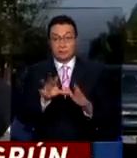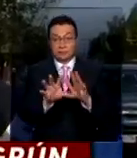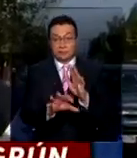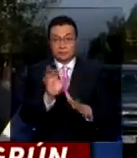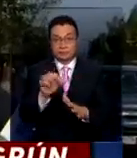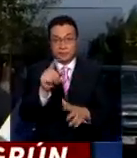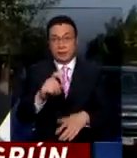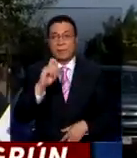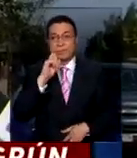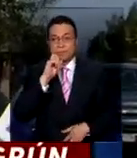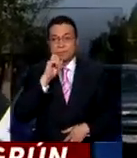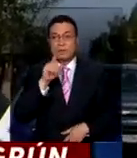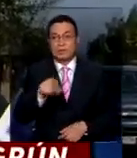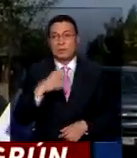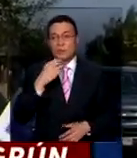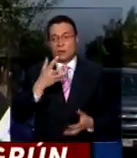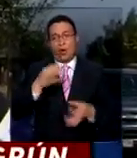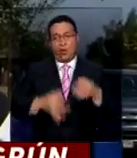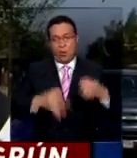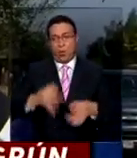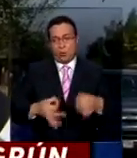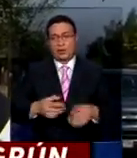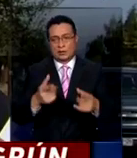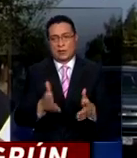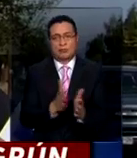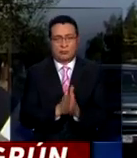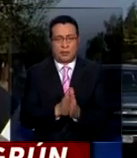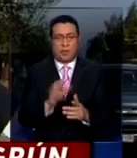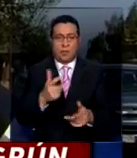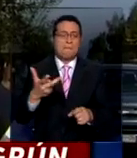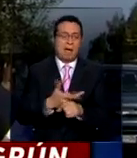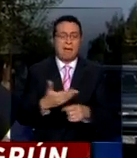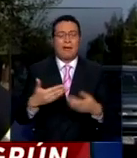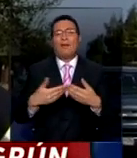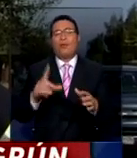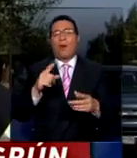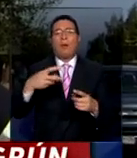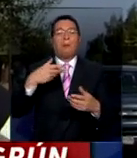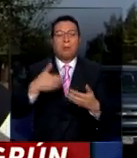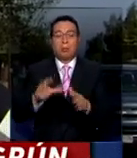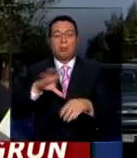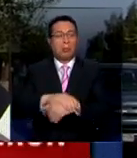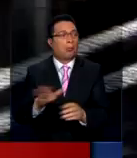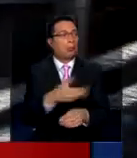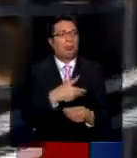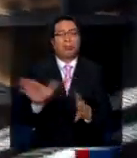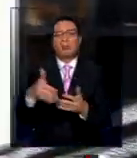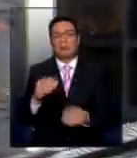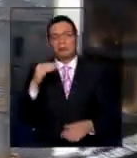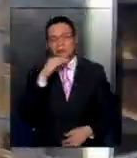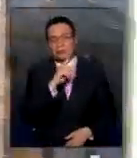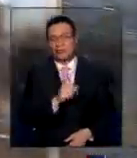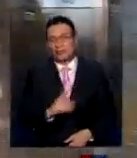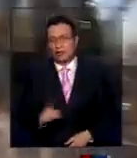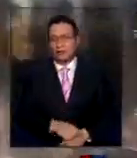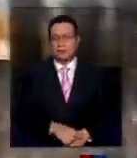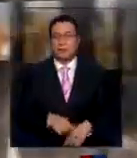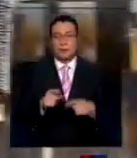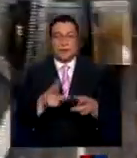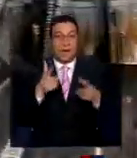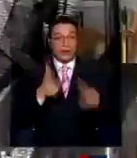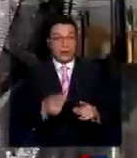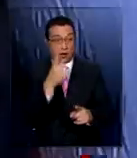realmente son y que se haga justicia y que no siga operando mal la puerta giratoria como ha ocurrido hasta estos tiempos un ataque que por culpa